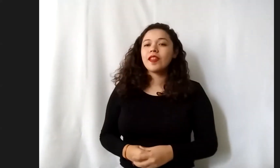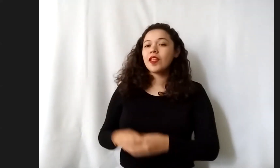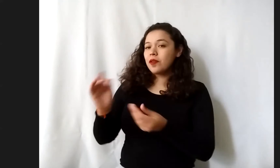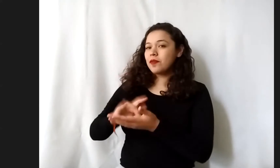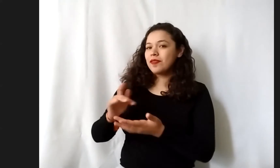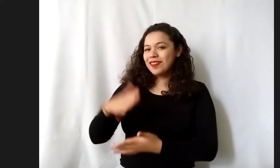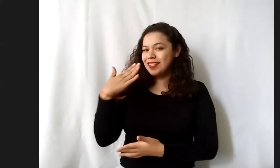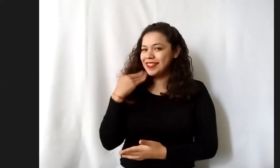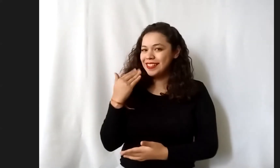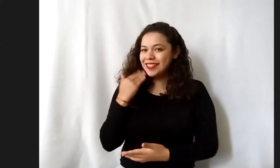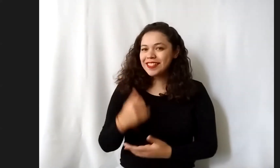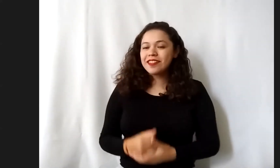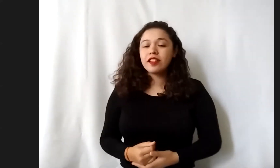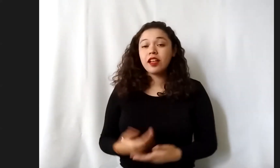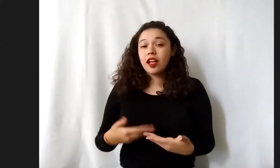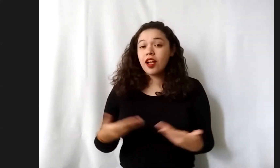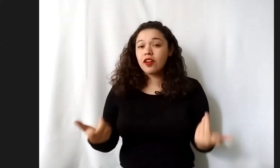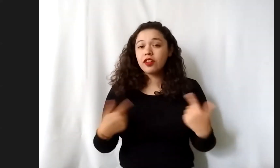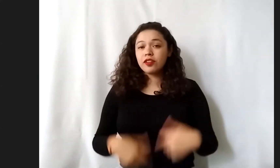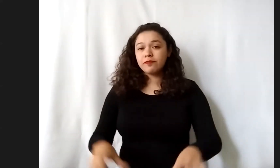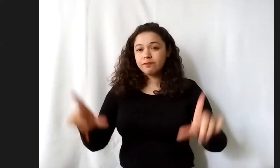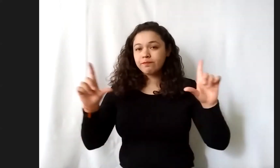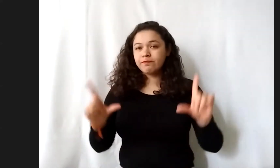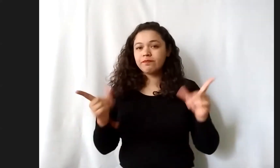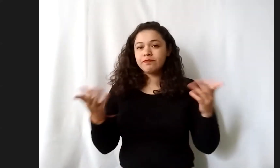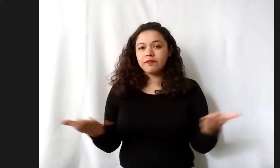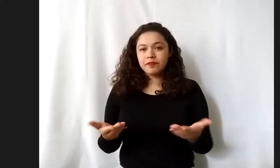amable. Me voy a permitir compartir pantalla.